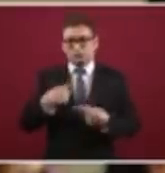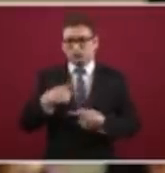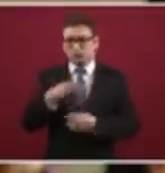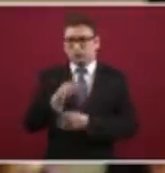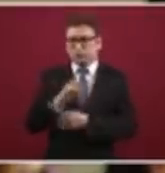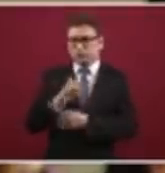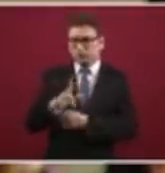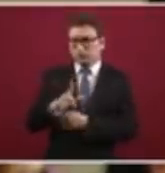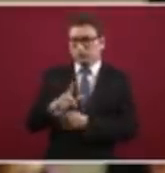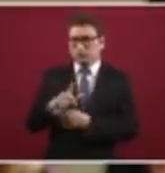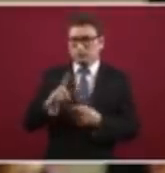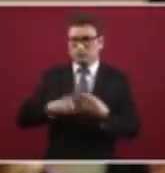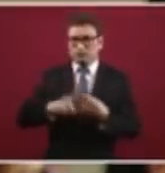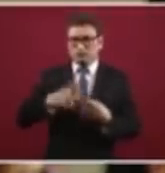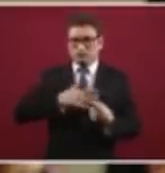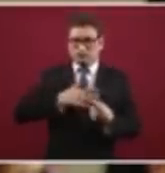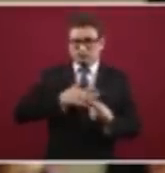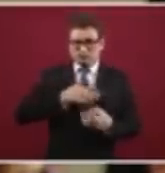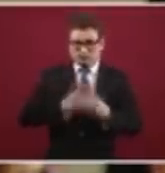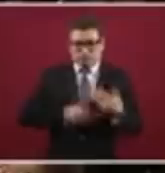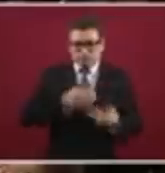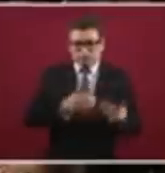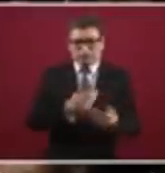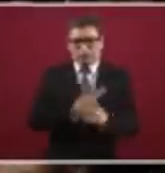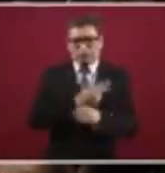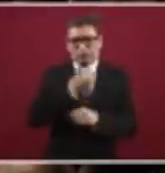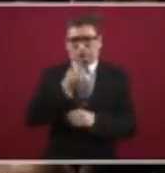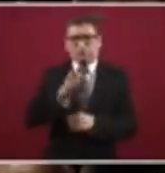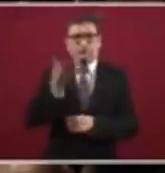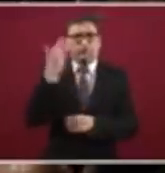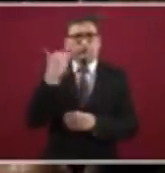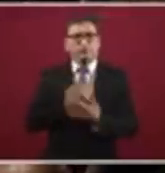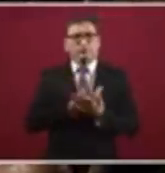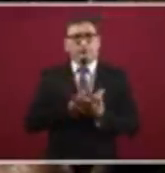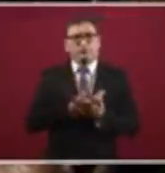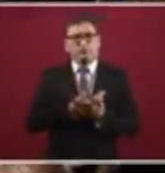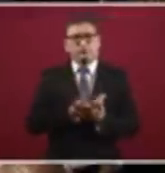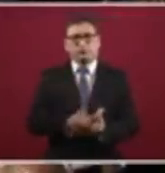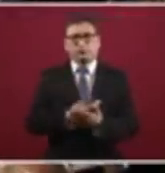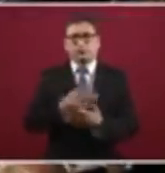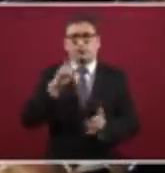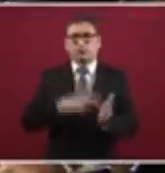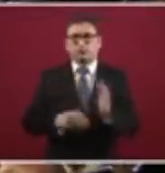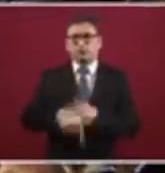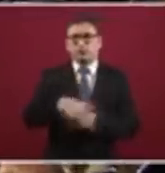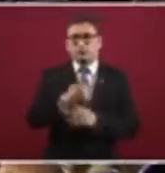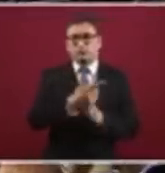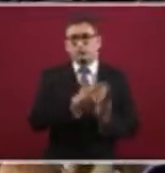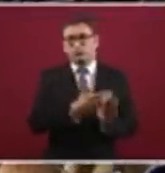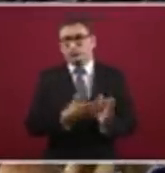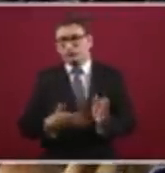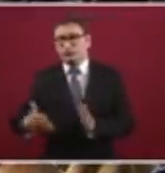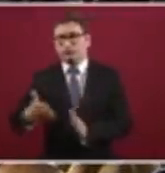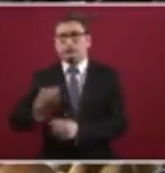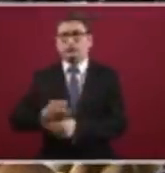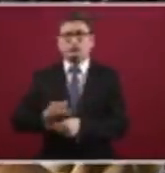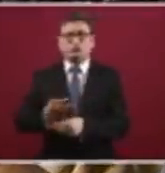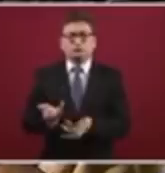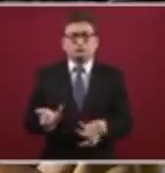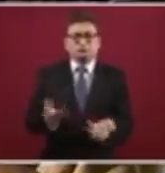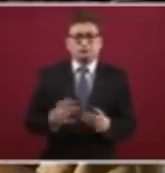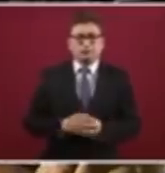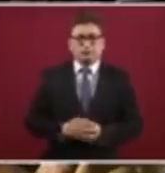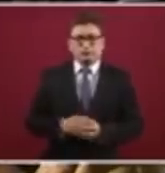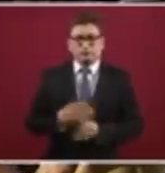mí en mi caso no avanza desde el 2012 a la fecha no han tengo un